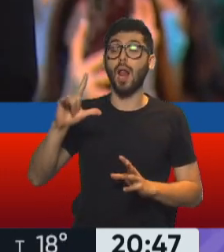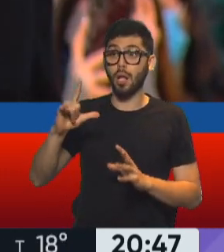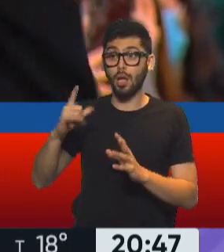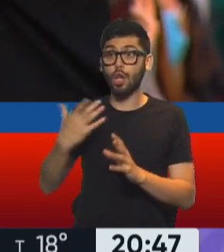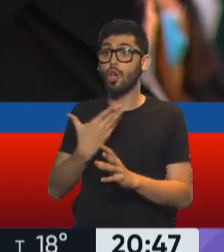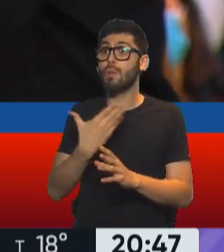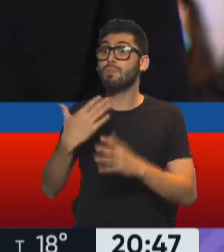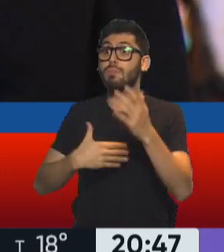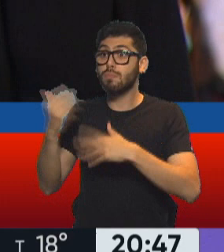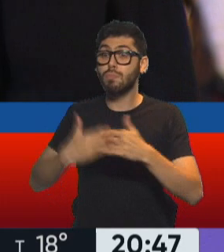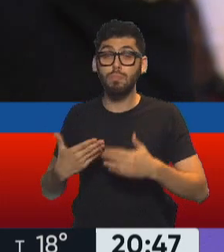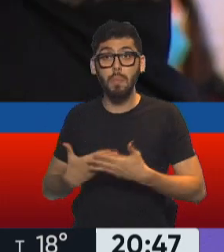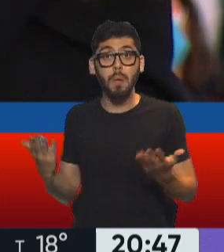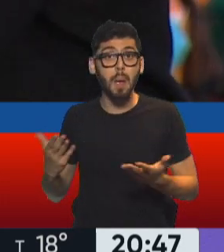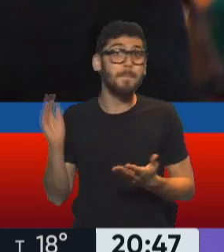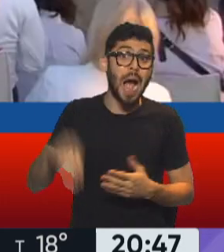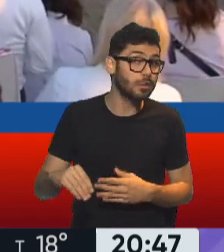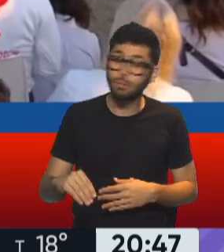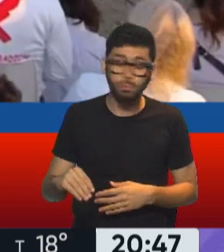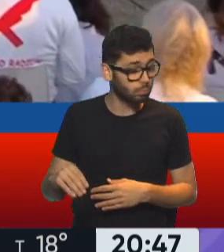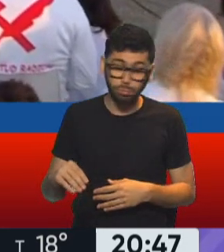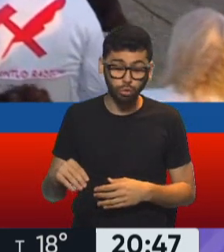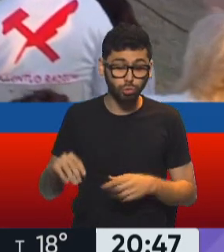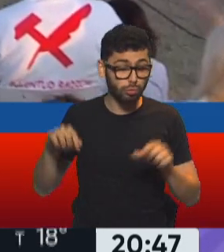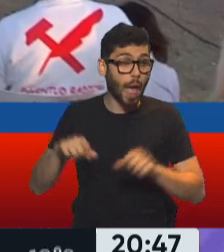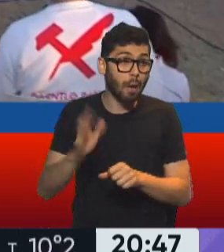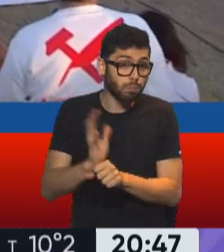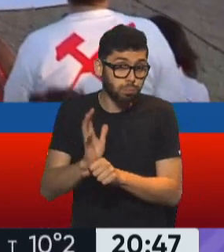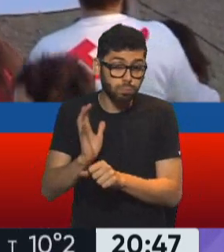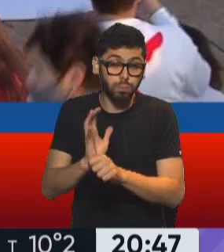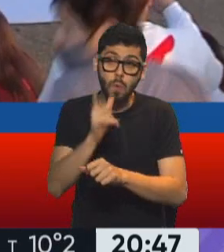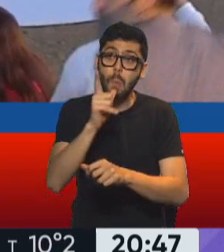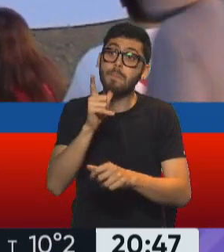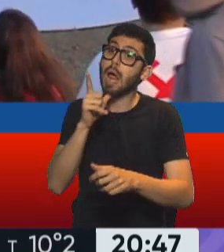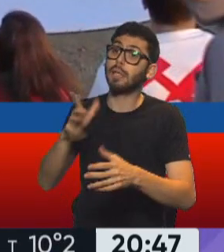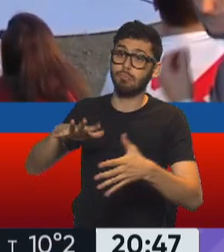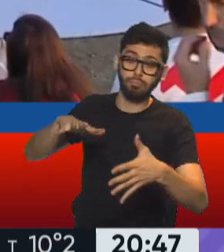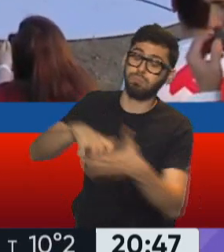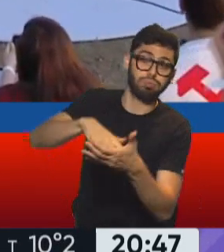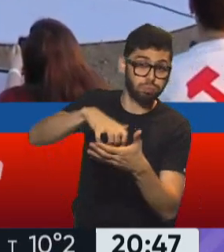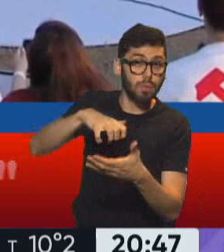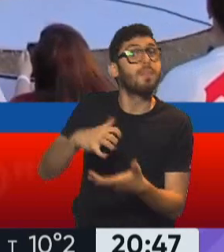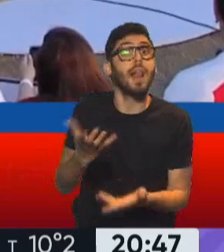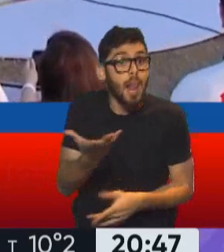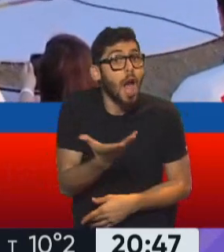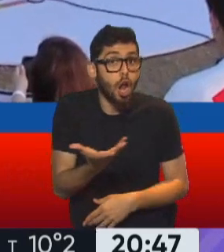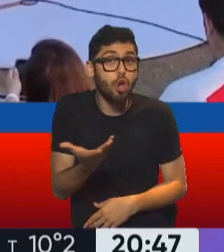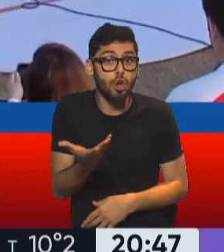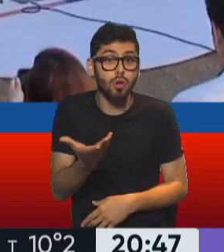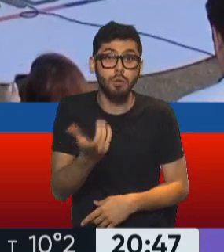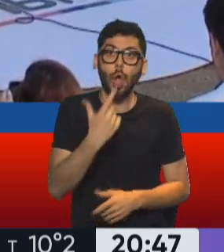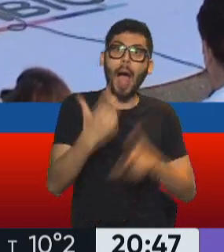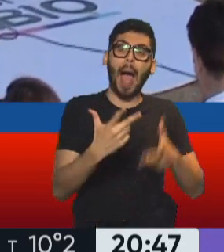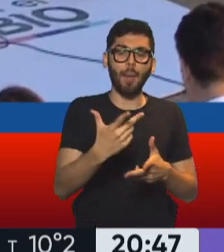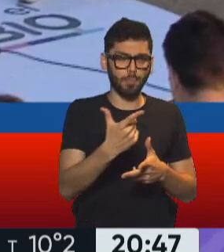se acható. La destruyó. Chocó la tuvo- provincia, ella chocó la provincia. Bueno, pero ¿y por qué chocó, se la fue? rompió. Entonces digo, habla impunemente.